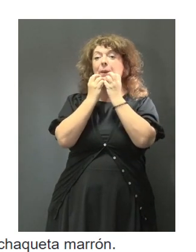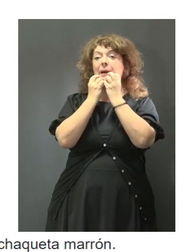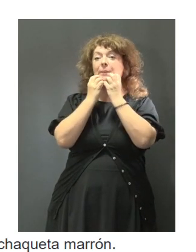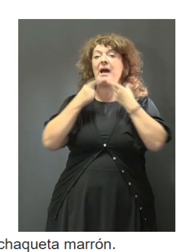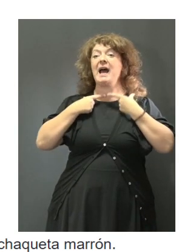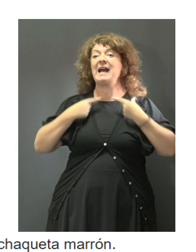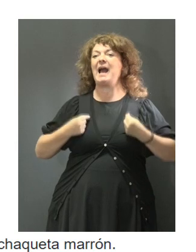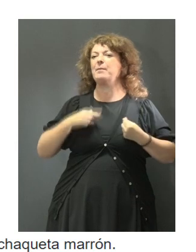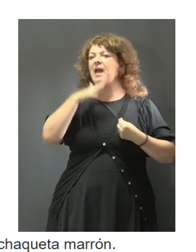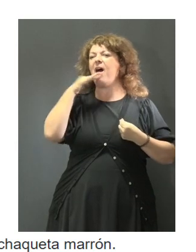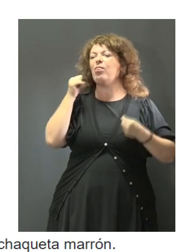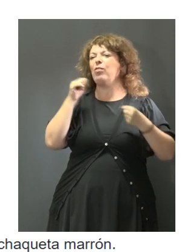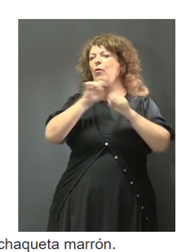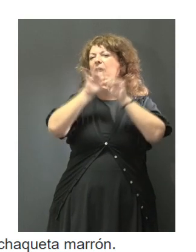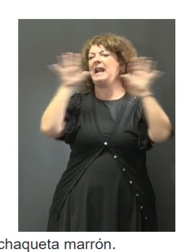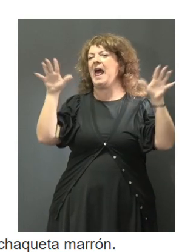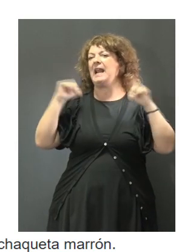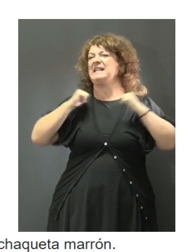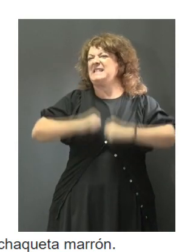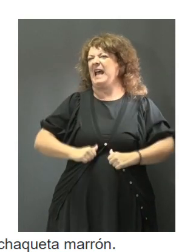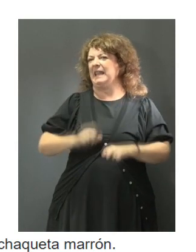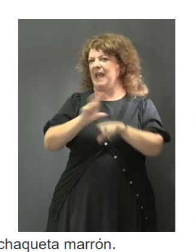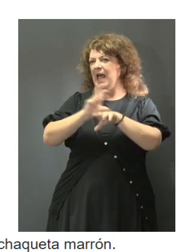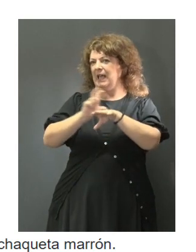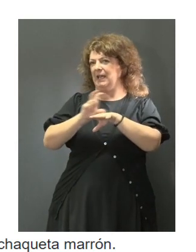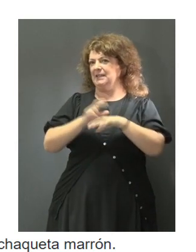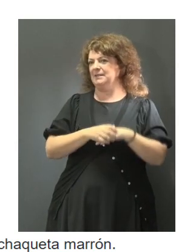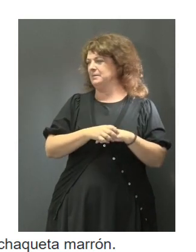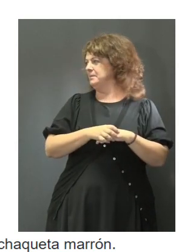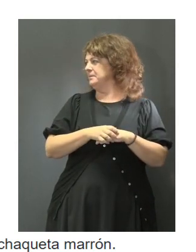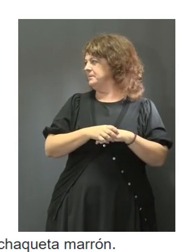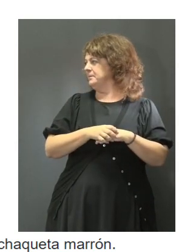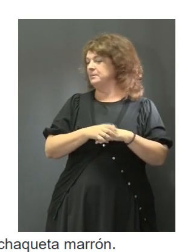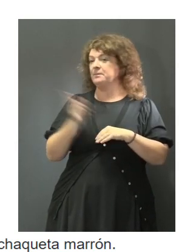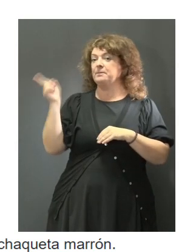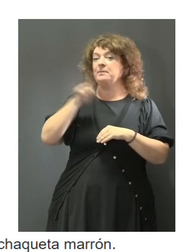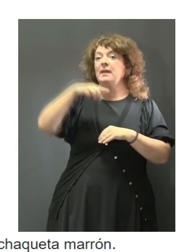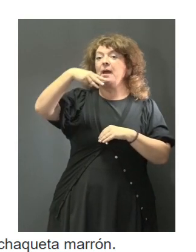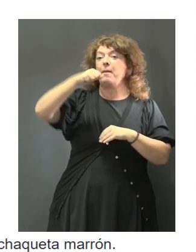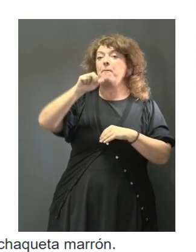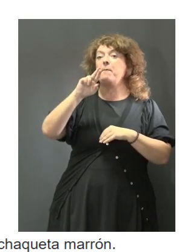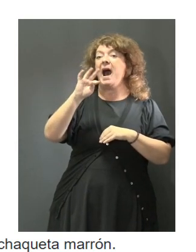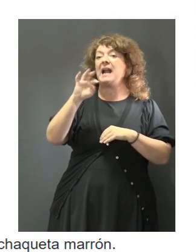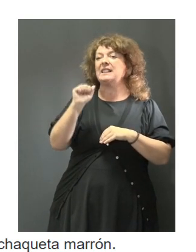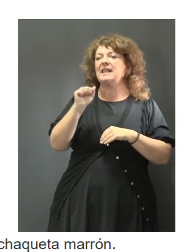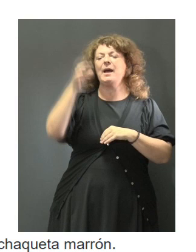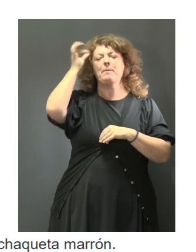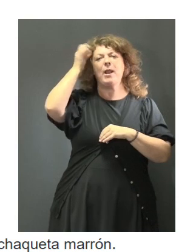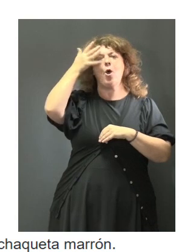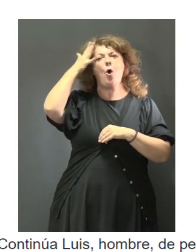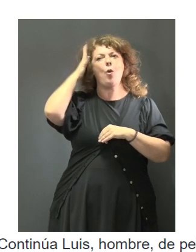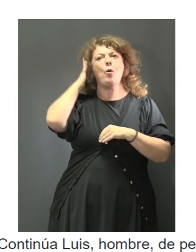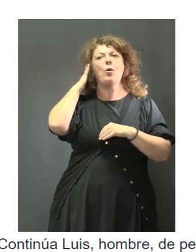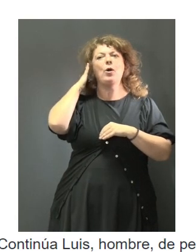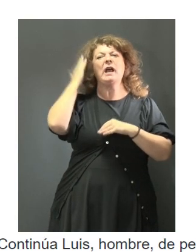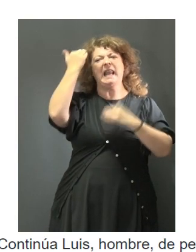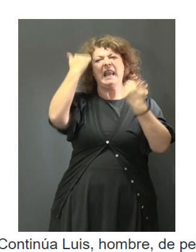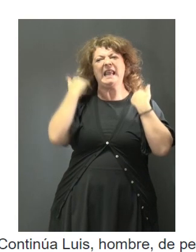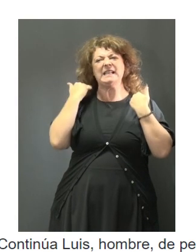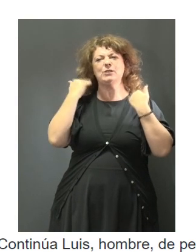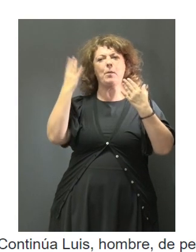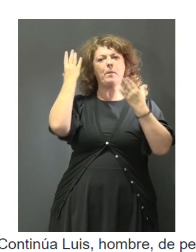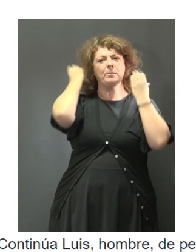camisa azul claro y chaqueta gris. Marta, mujer de pelo rubio, liso, media melena